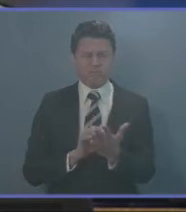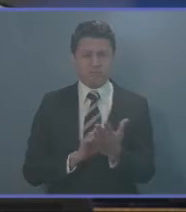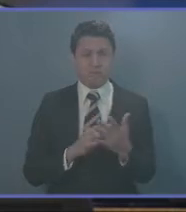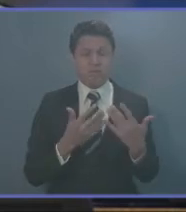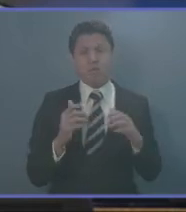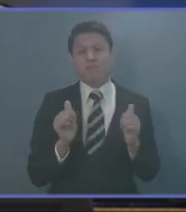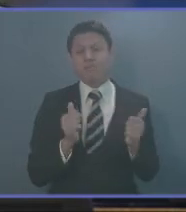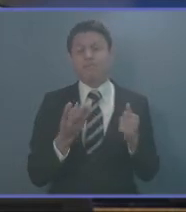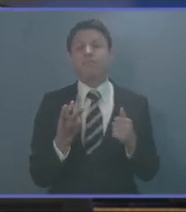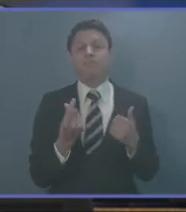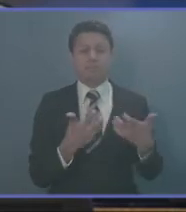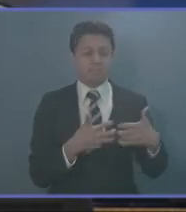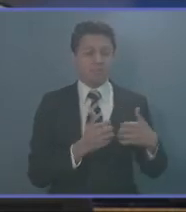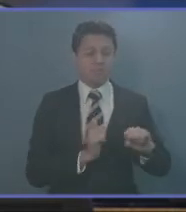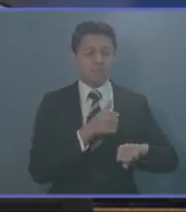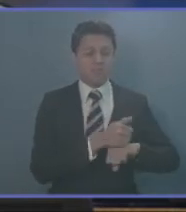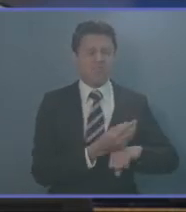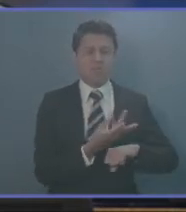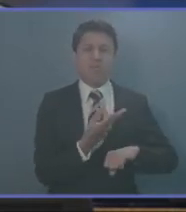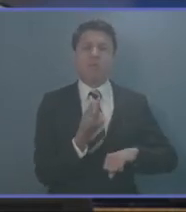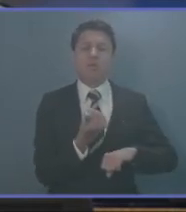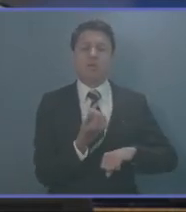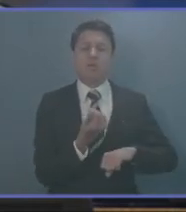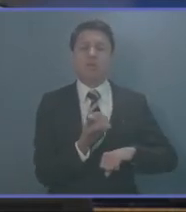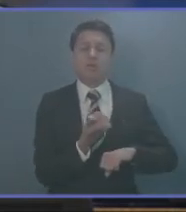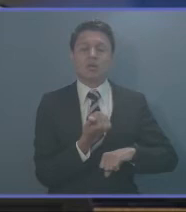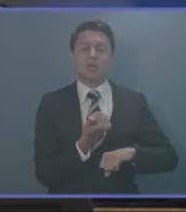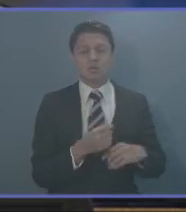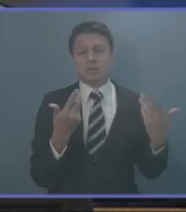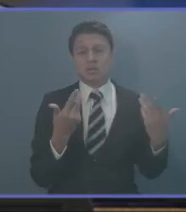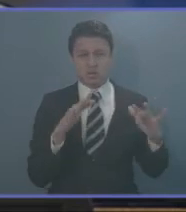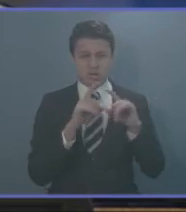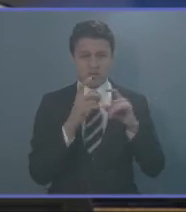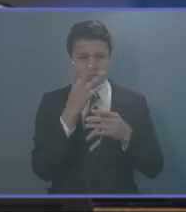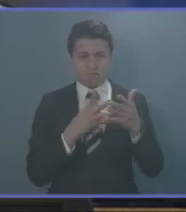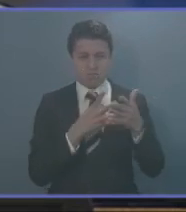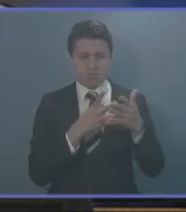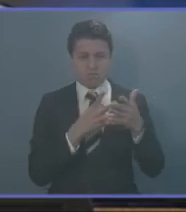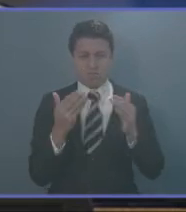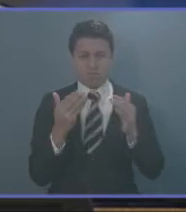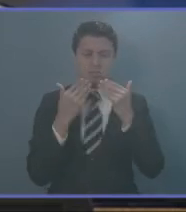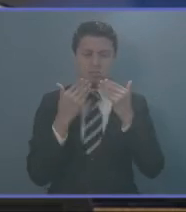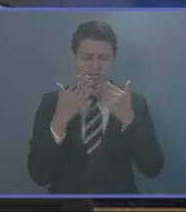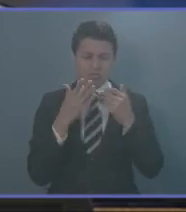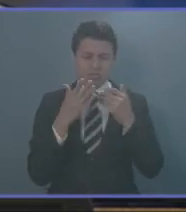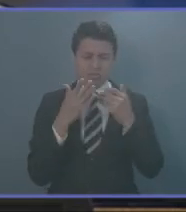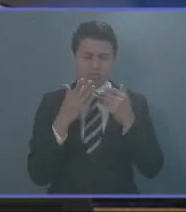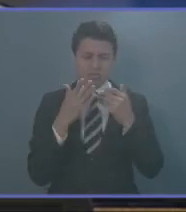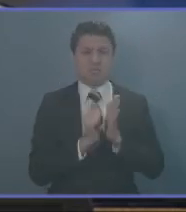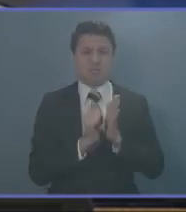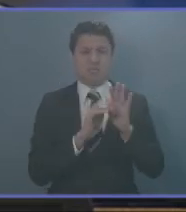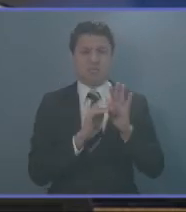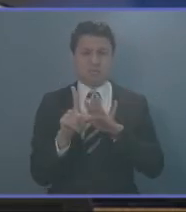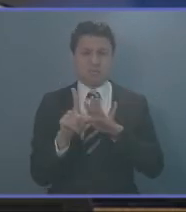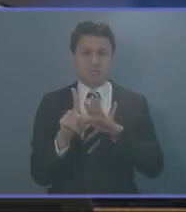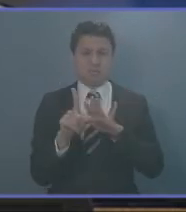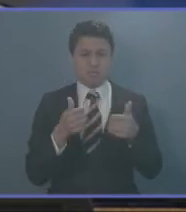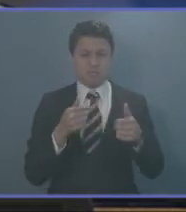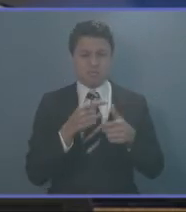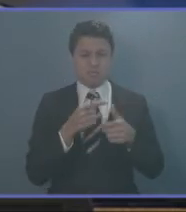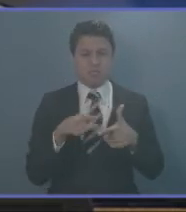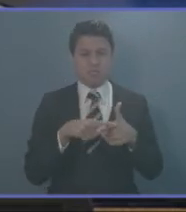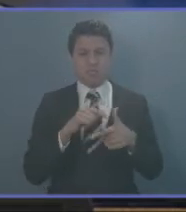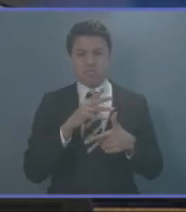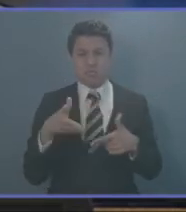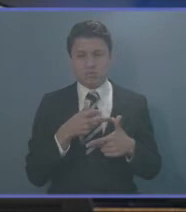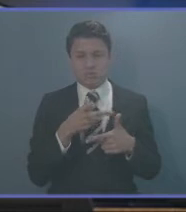en el ejercicio anterior, aplicando las tablas del artículo 16 y dividiendo el tributo anual